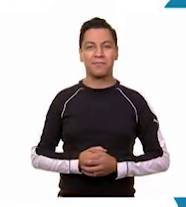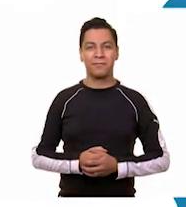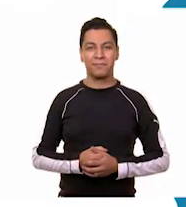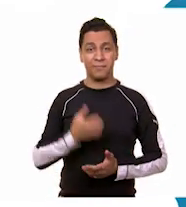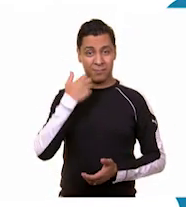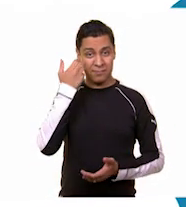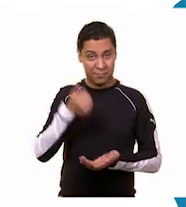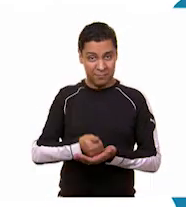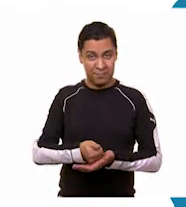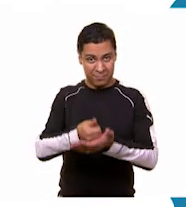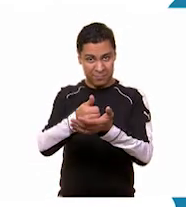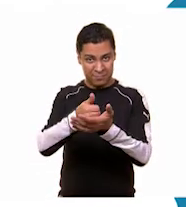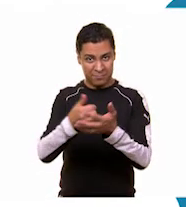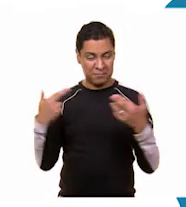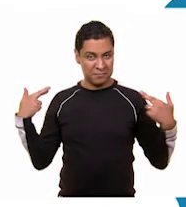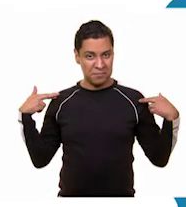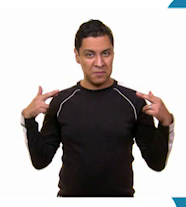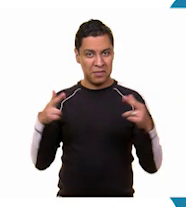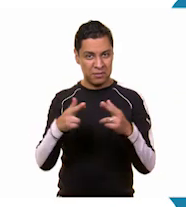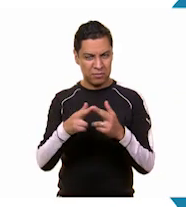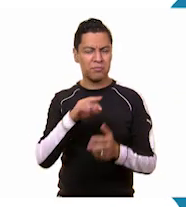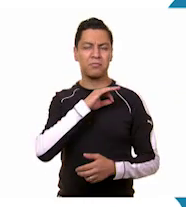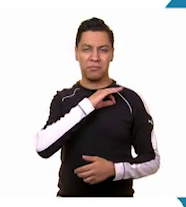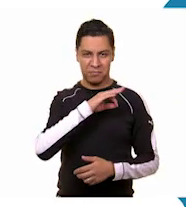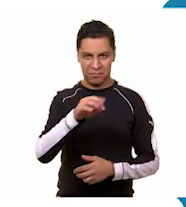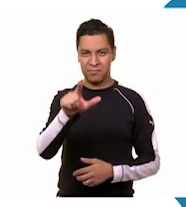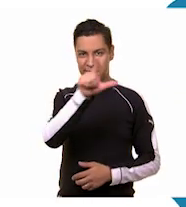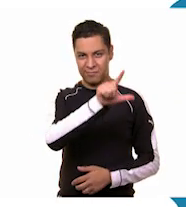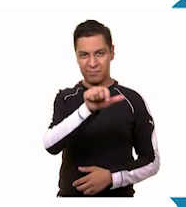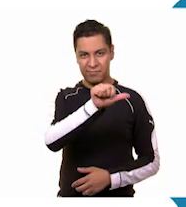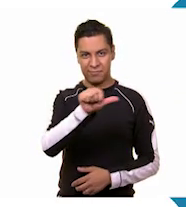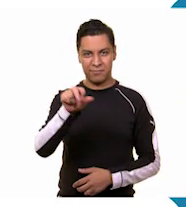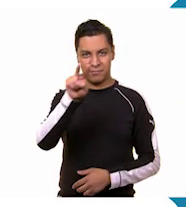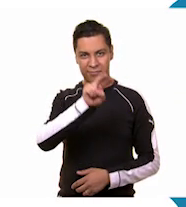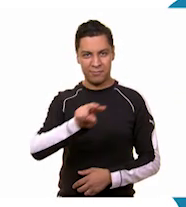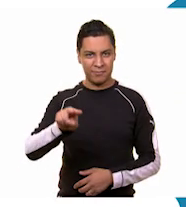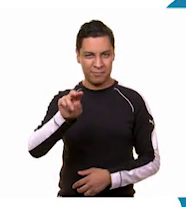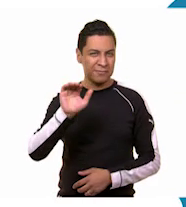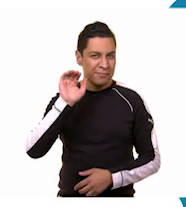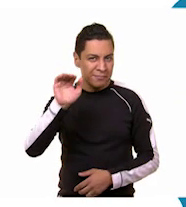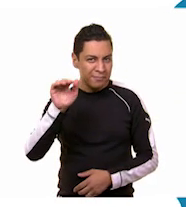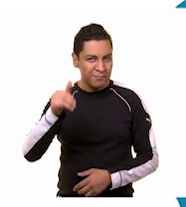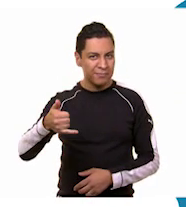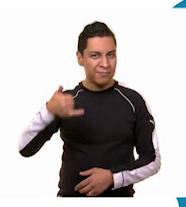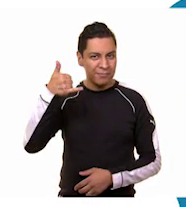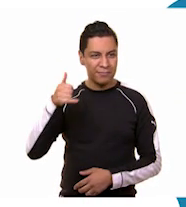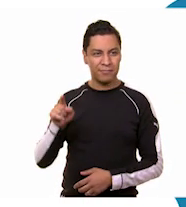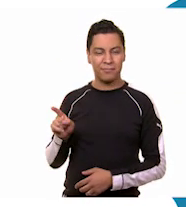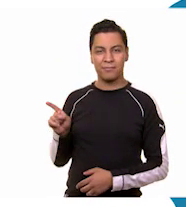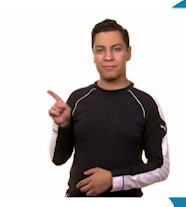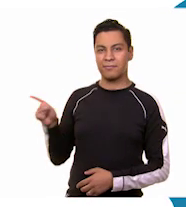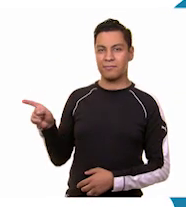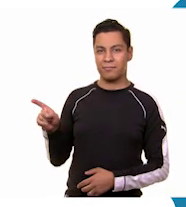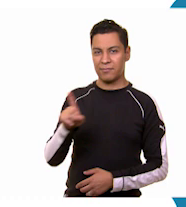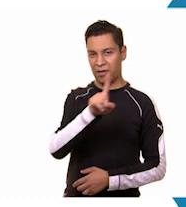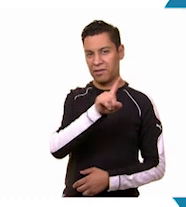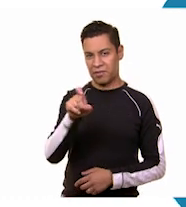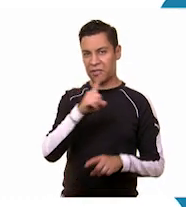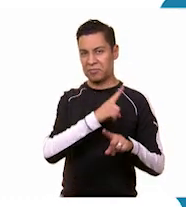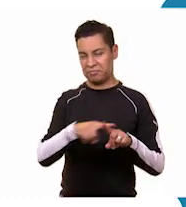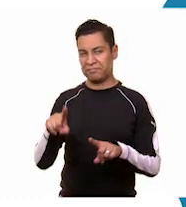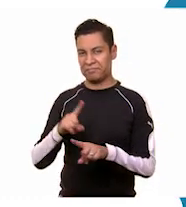Para apoyo pedagógico, hay maestras y maestros de lunes a viernes de 8 a 20 horas en el teléfono